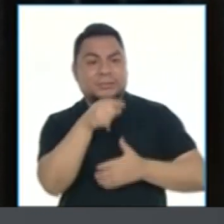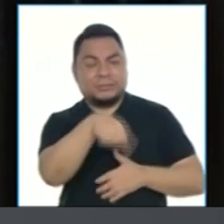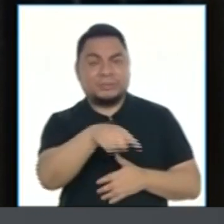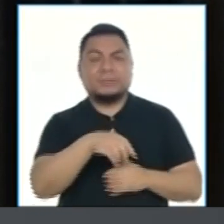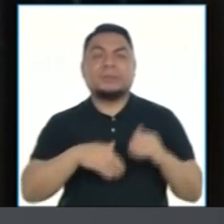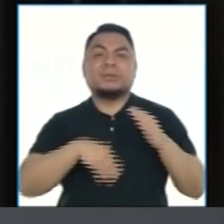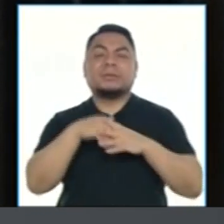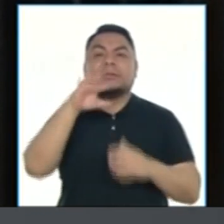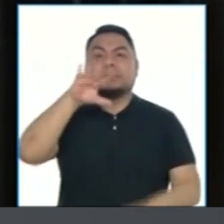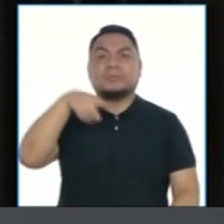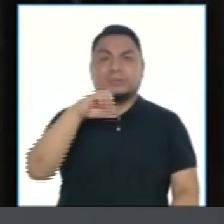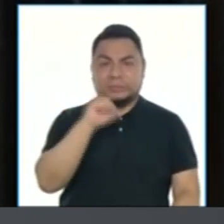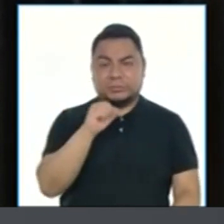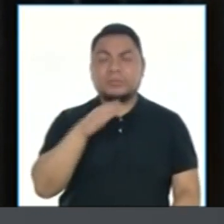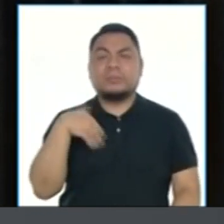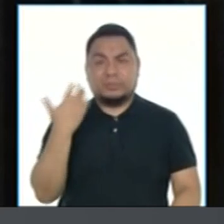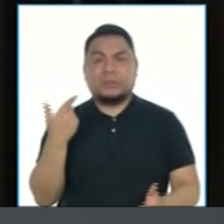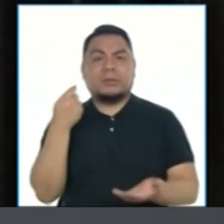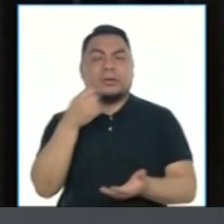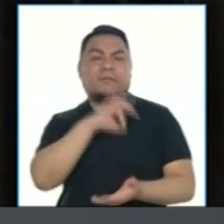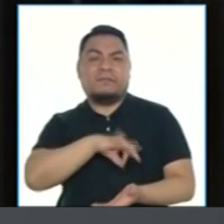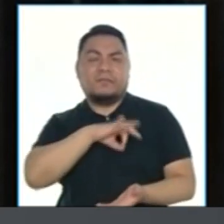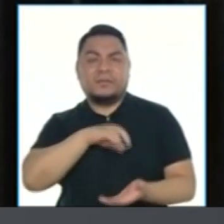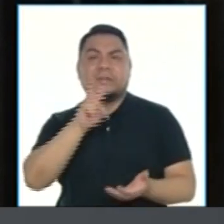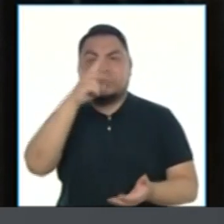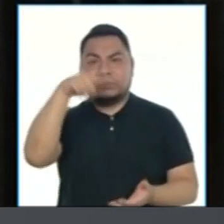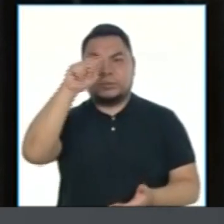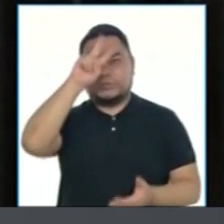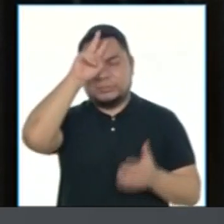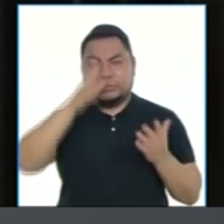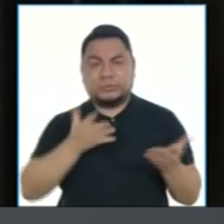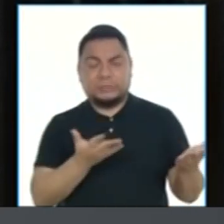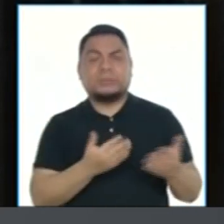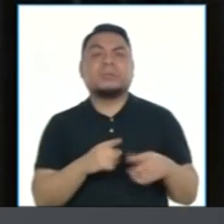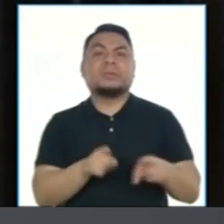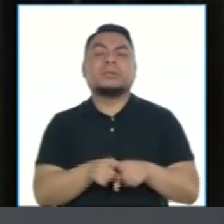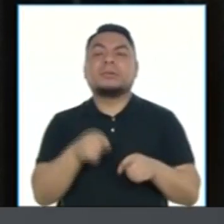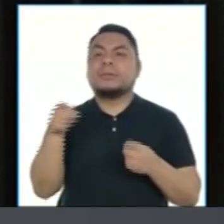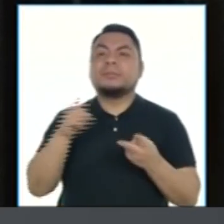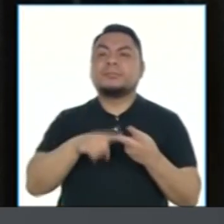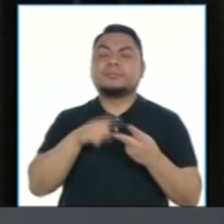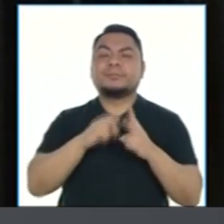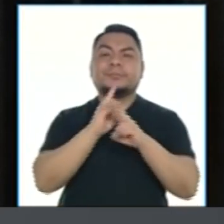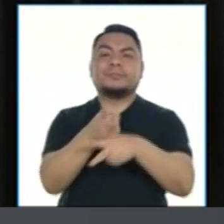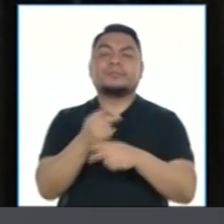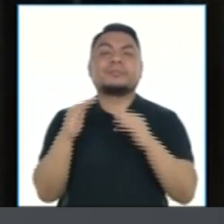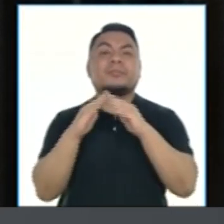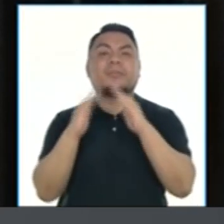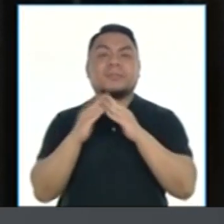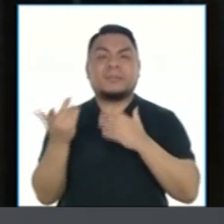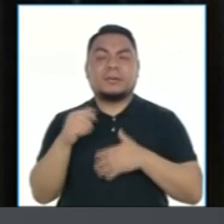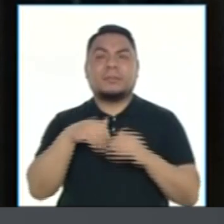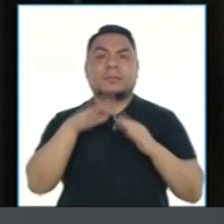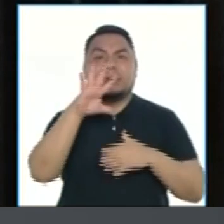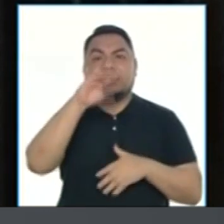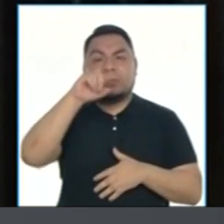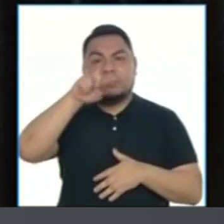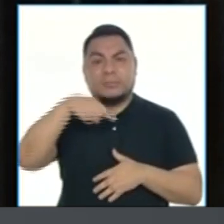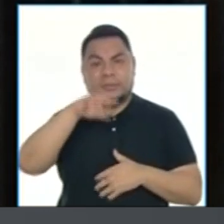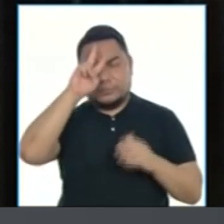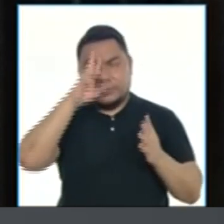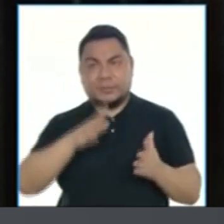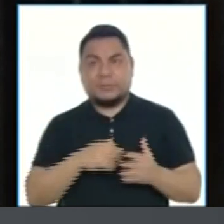hasta 5.000 soles se espera que podemos beneficiar a más de 2 millones de peruanos. En el caso de los créditos de vivienda, a más de 50.000